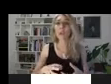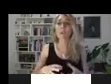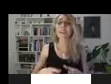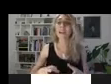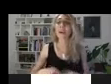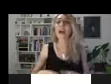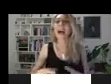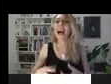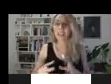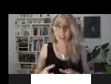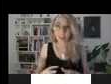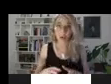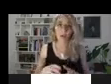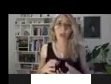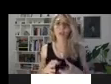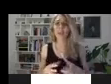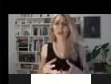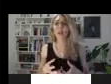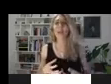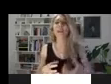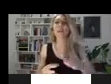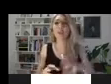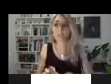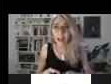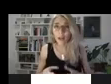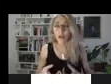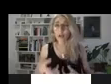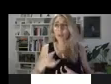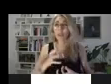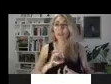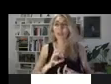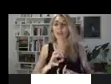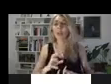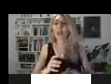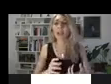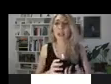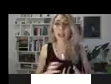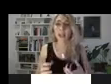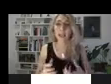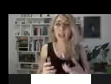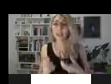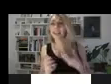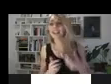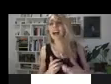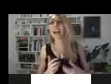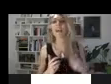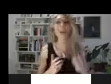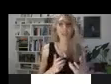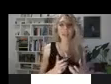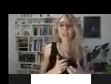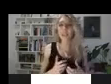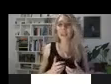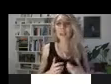es un espectador activo, es un espectador que está informado, es un espectador que está